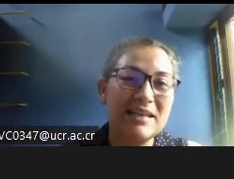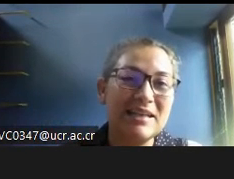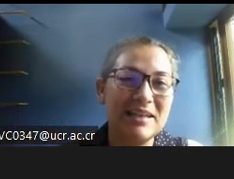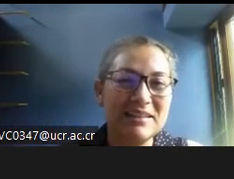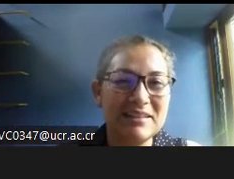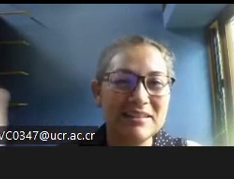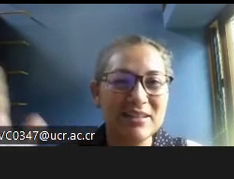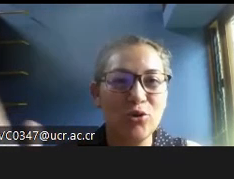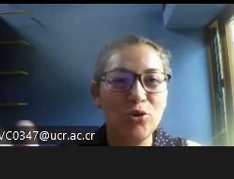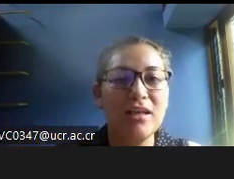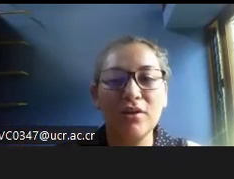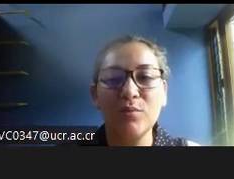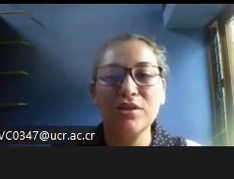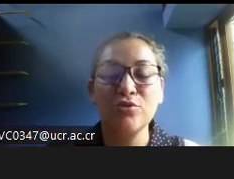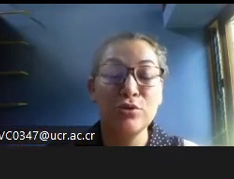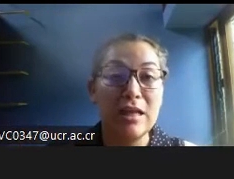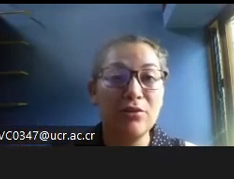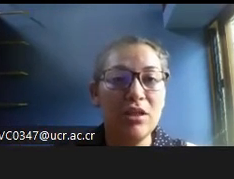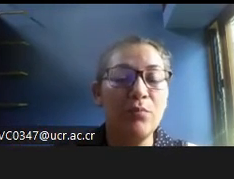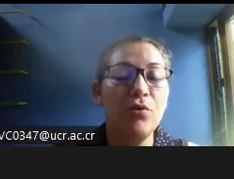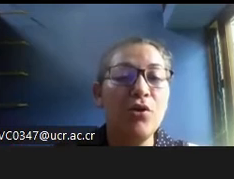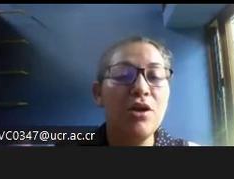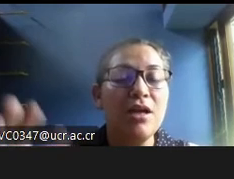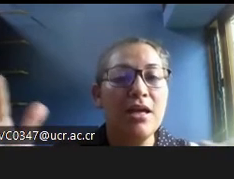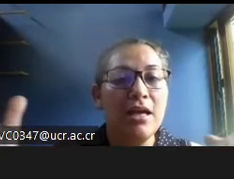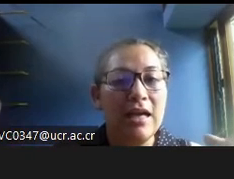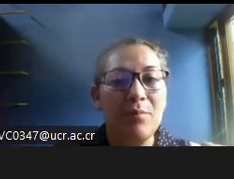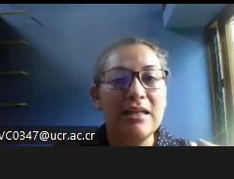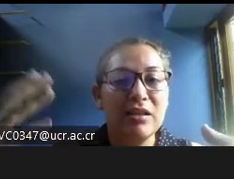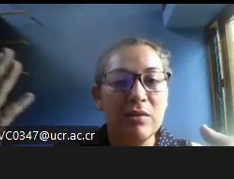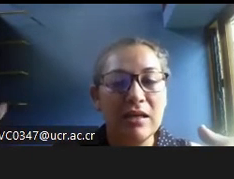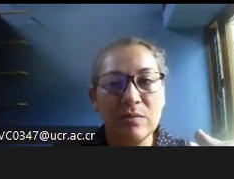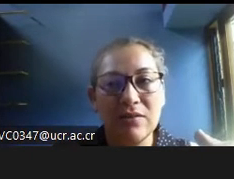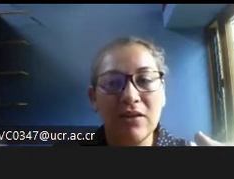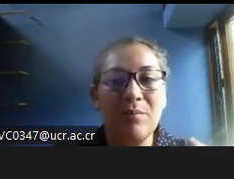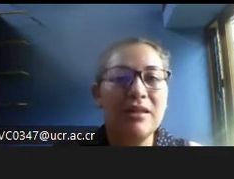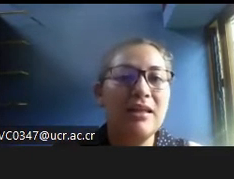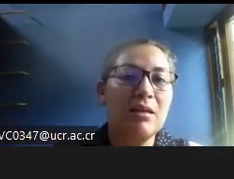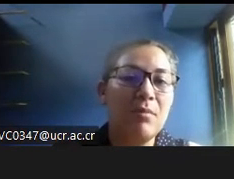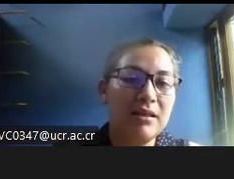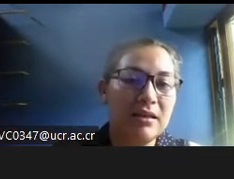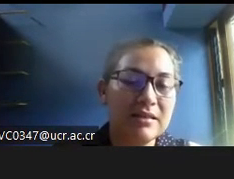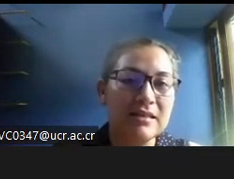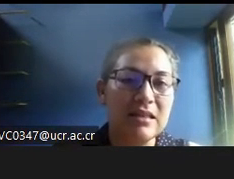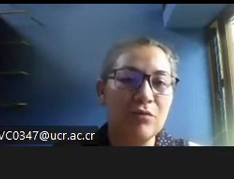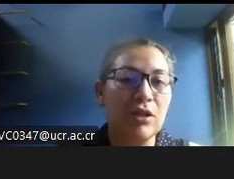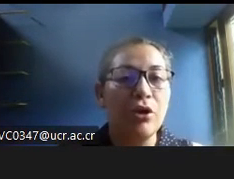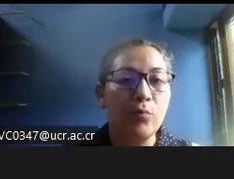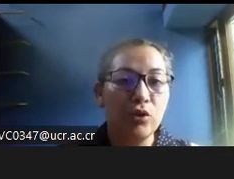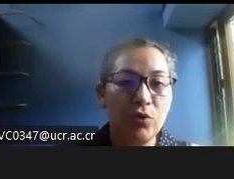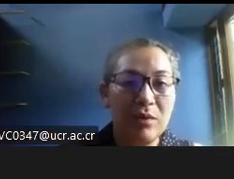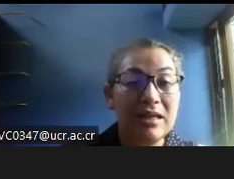más adelante, es que yo lo corté ahí porque no tenemos tanto tiempo. Él más adelante les va a explicar específicamente la temática que se está